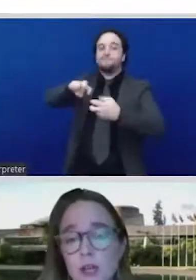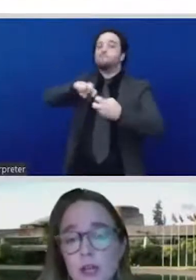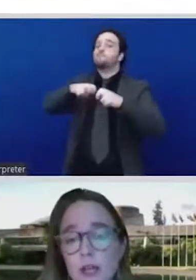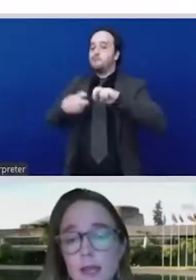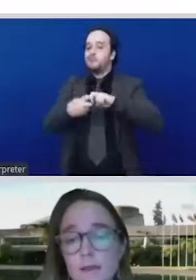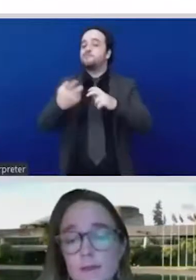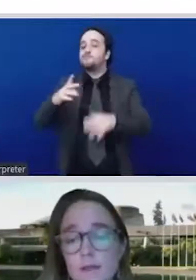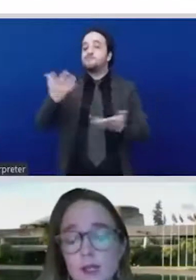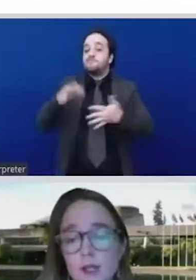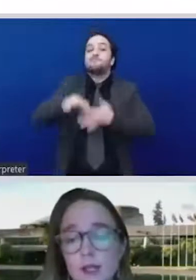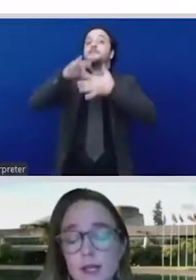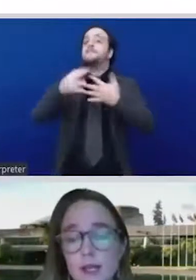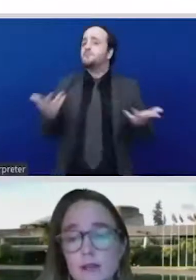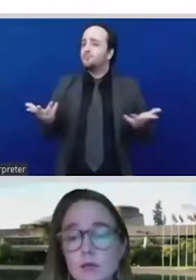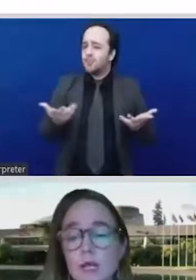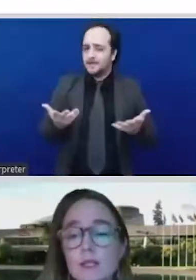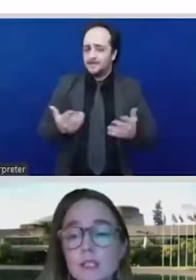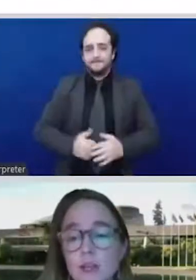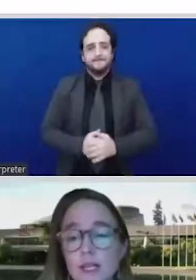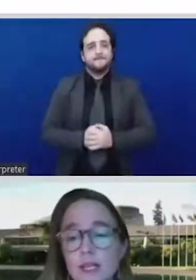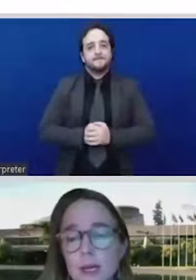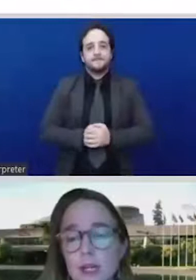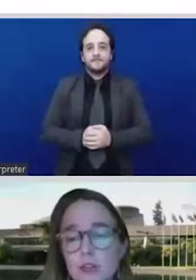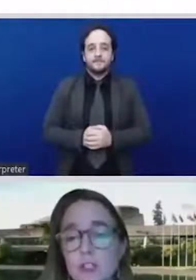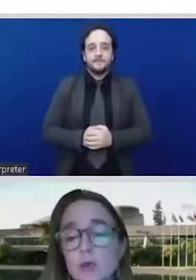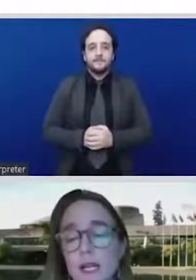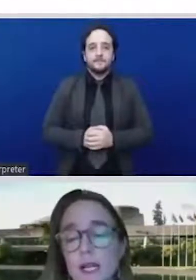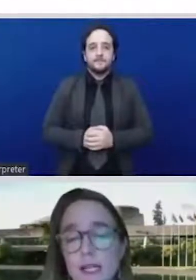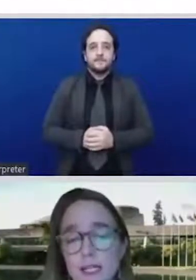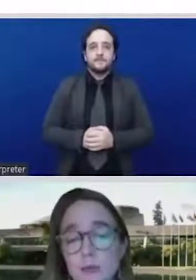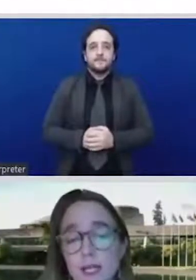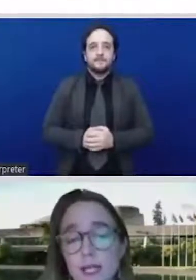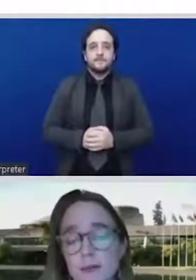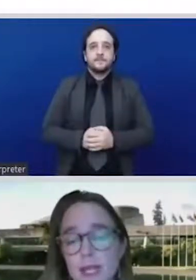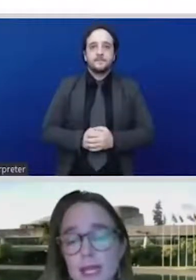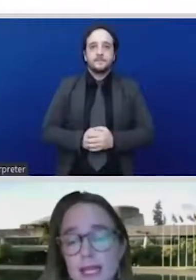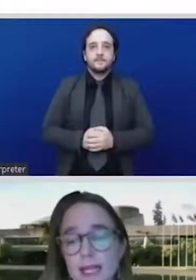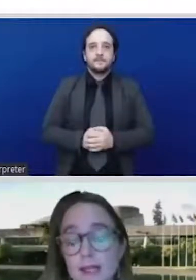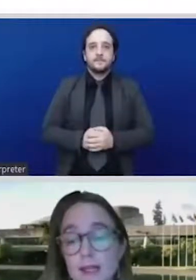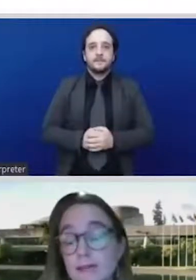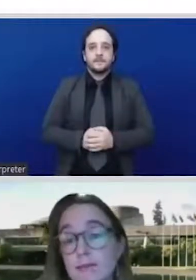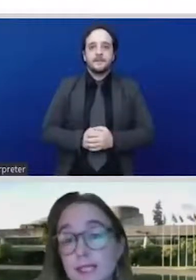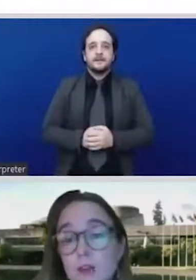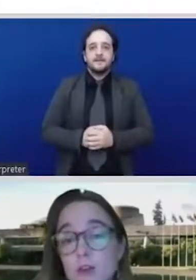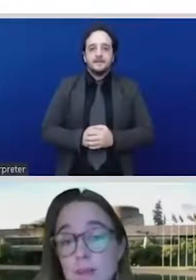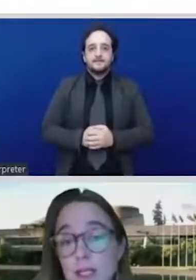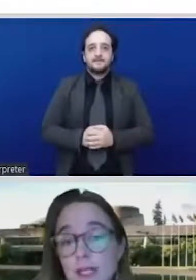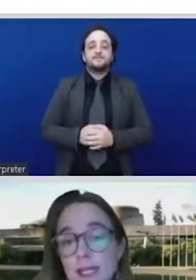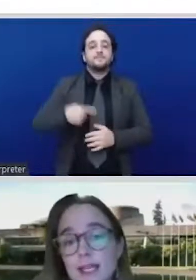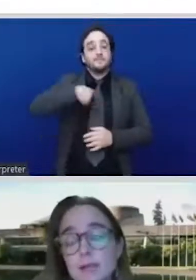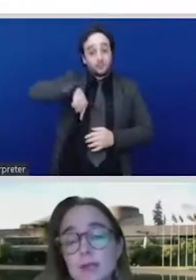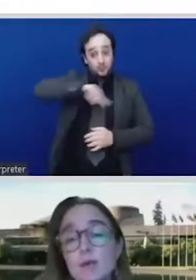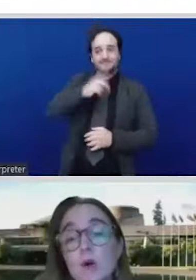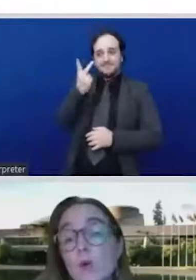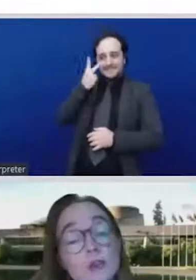desde una visión que para nosotros es muy clara, que tenemos que decirlo claramente, que